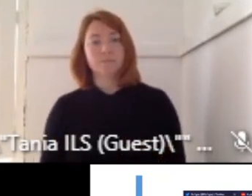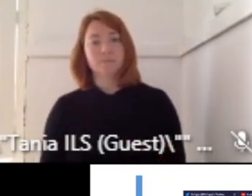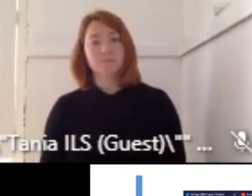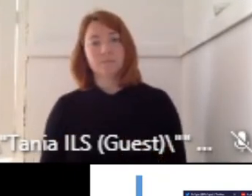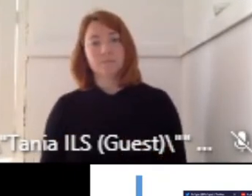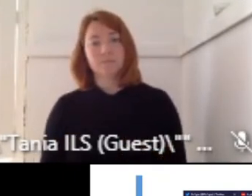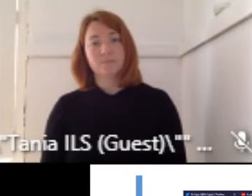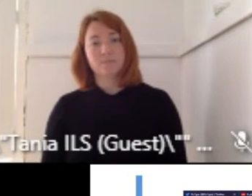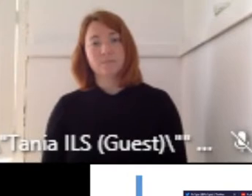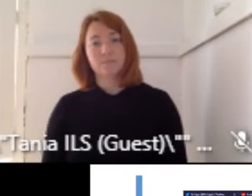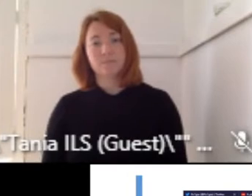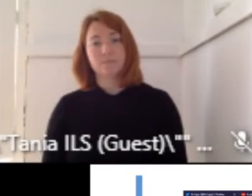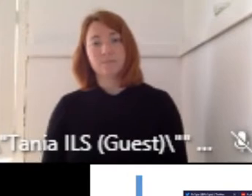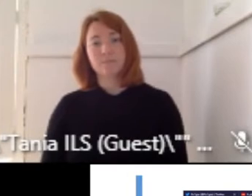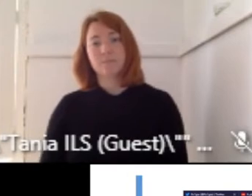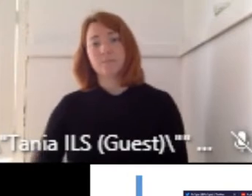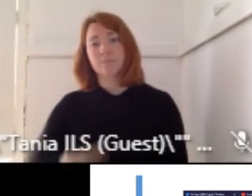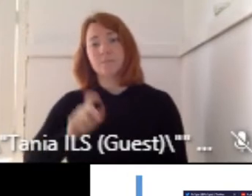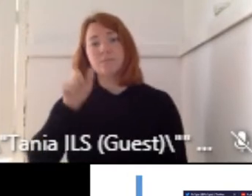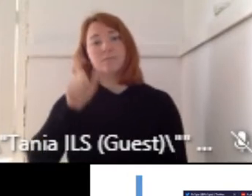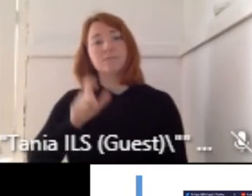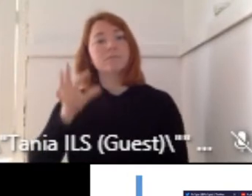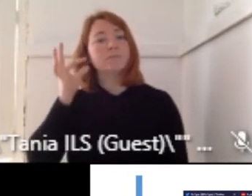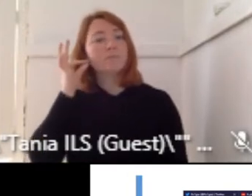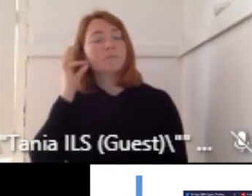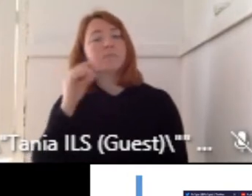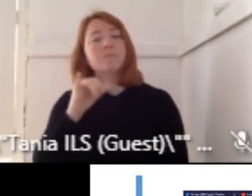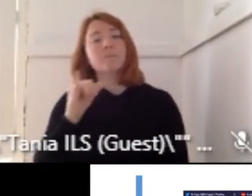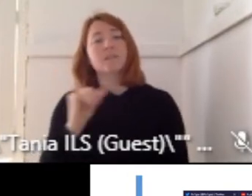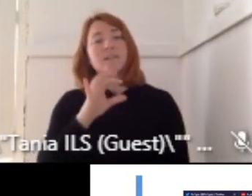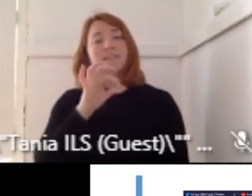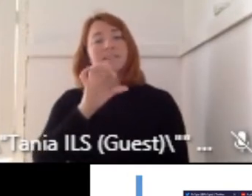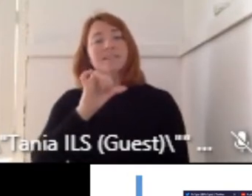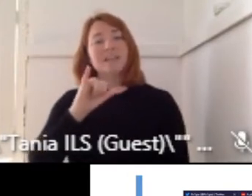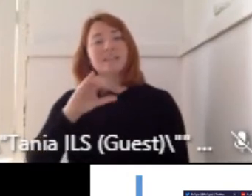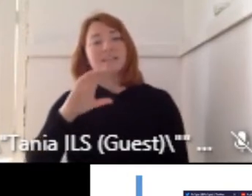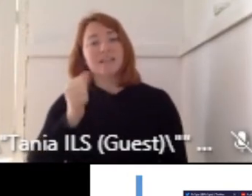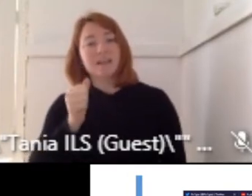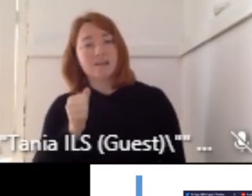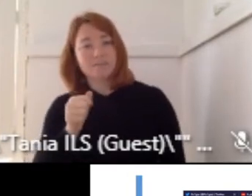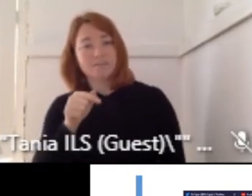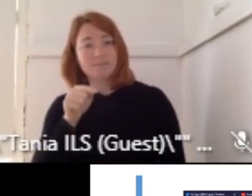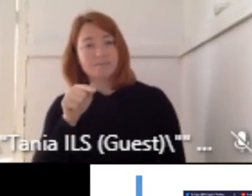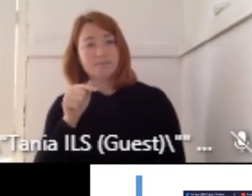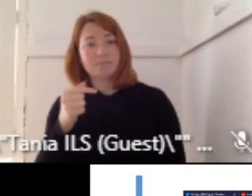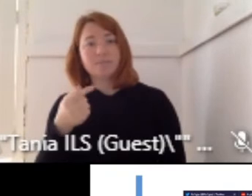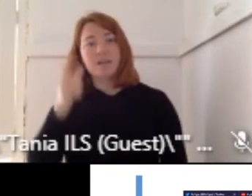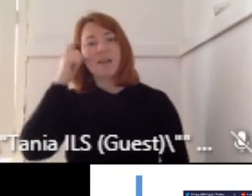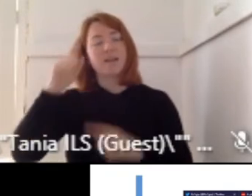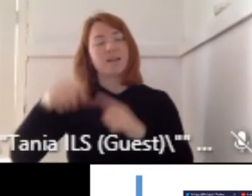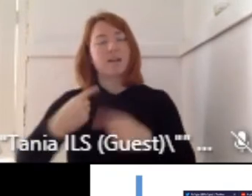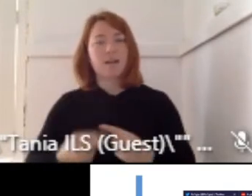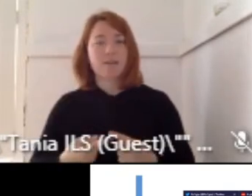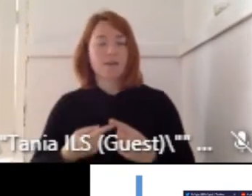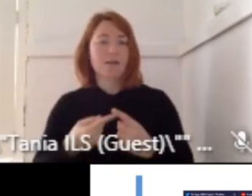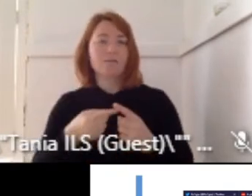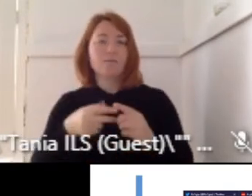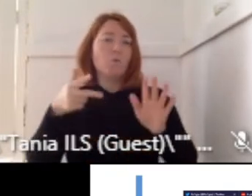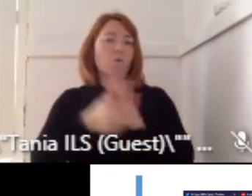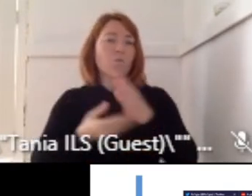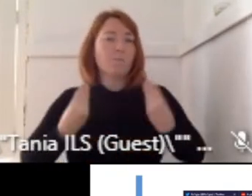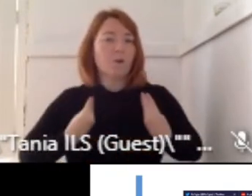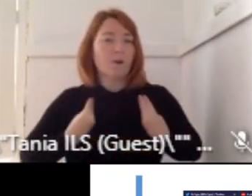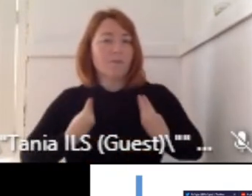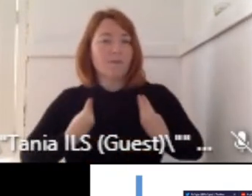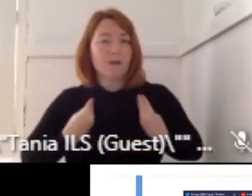física británica del Imperial College, que todos los días escribe una biografía sobre una mujer o